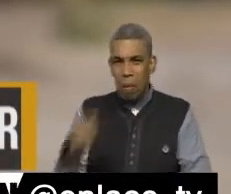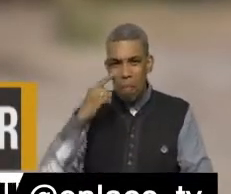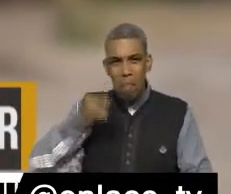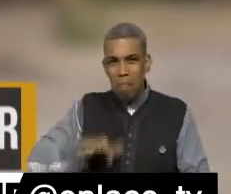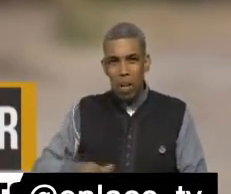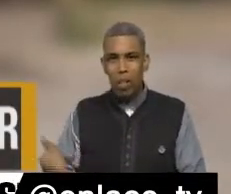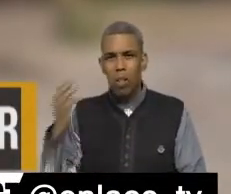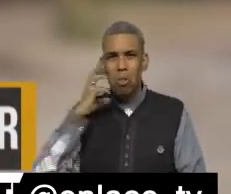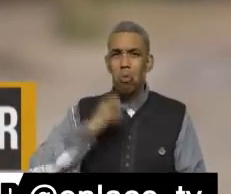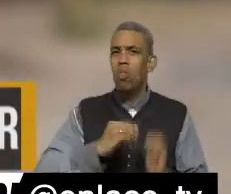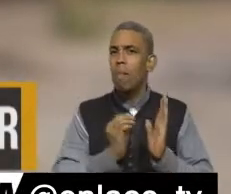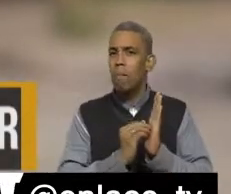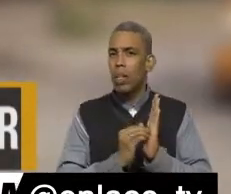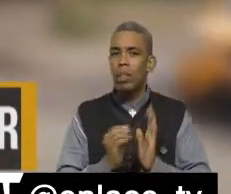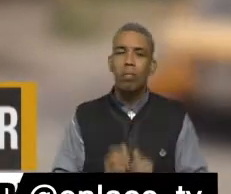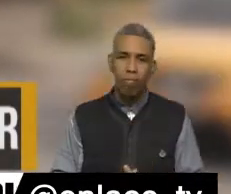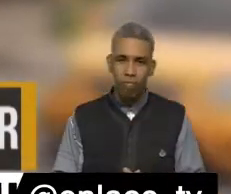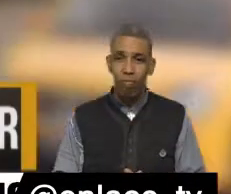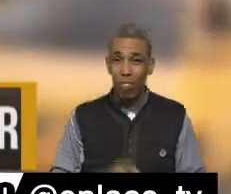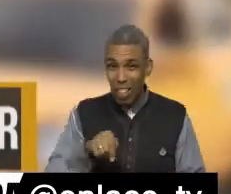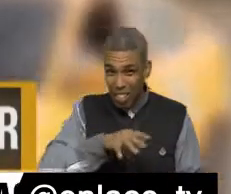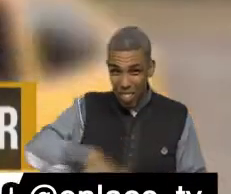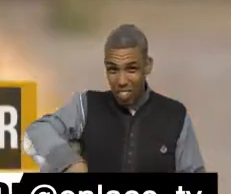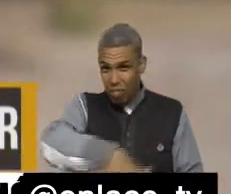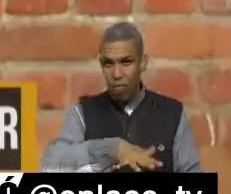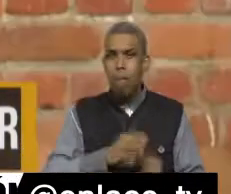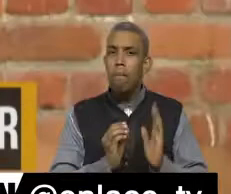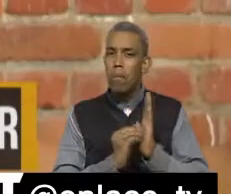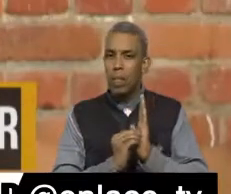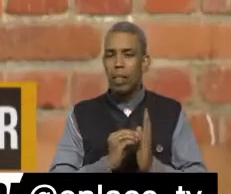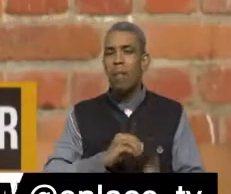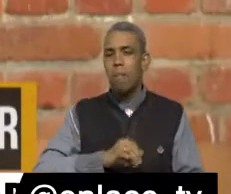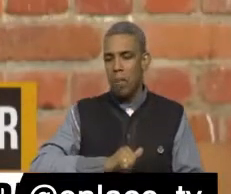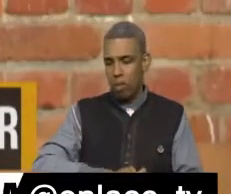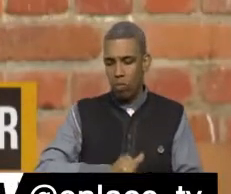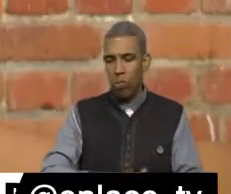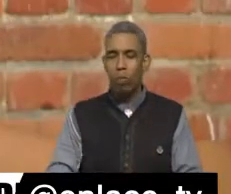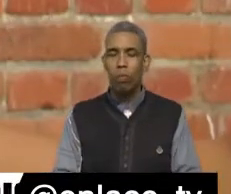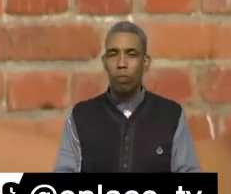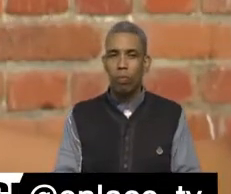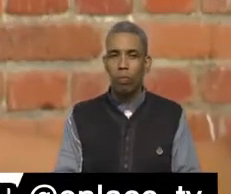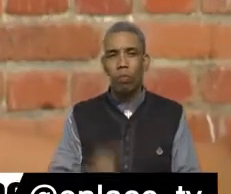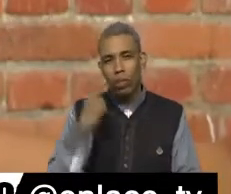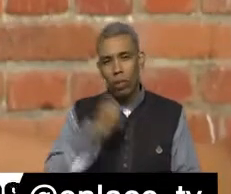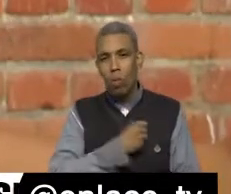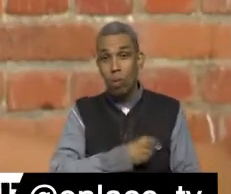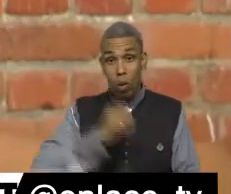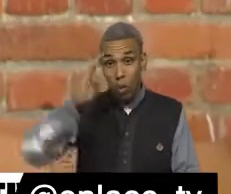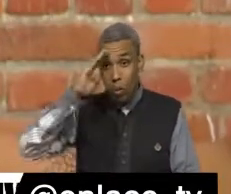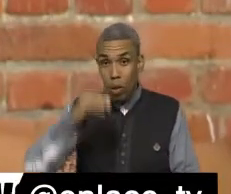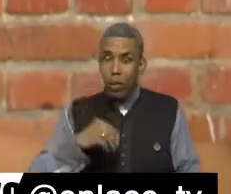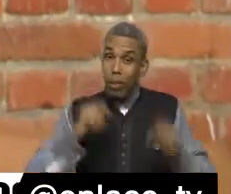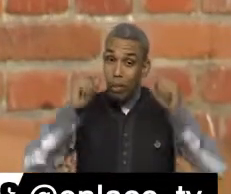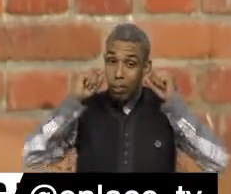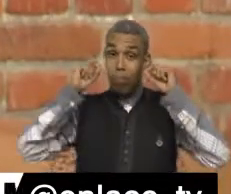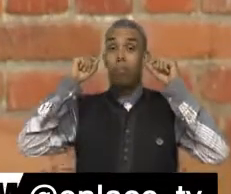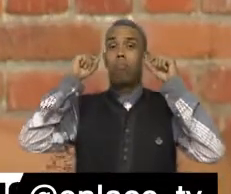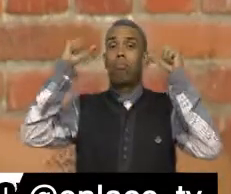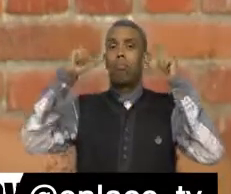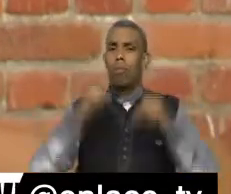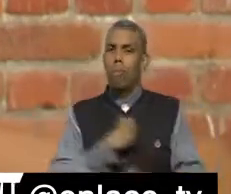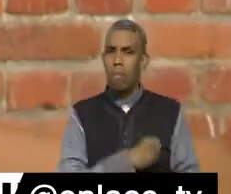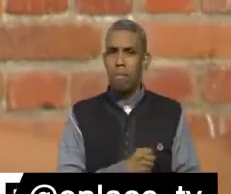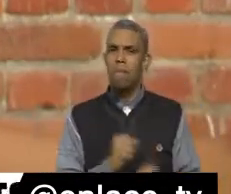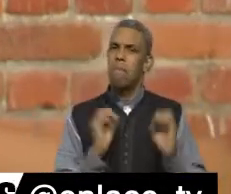los robos que se han presentado en este mismo sector de la Comuna 2. Que estén más al pendiente, que por favor refuercen